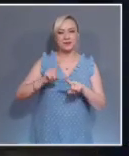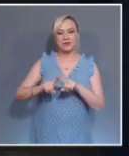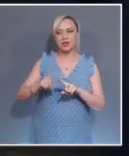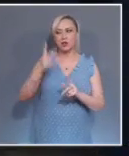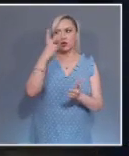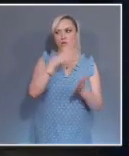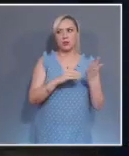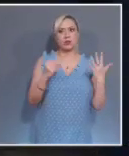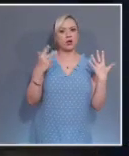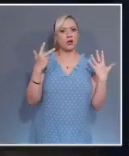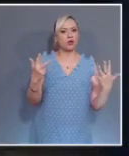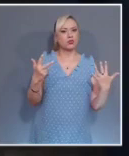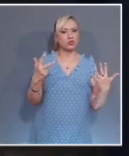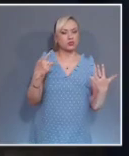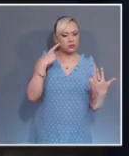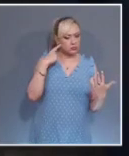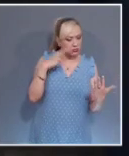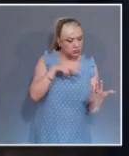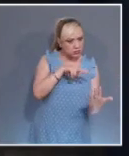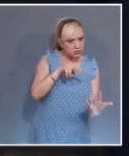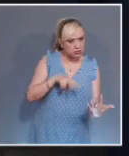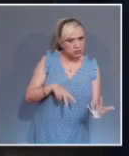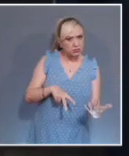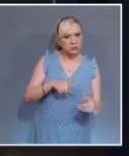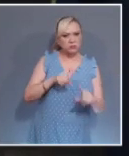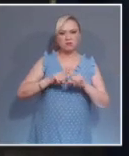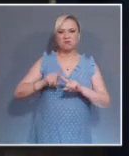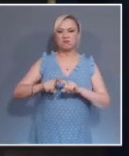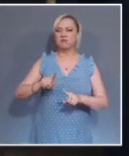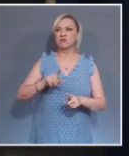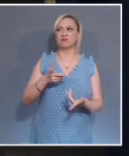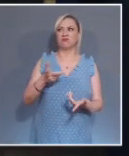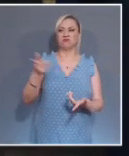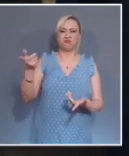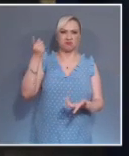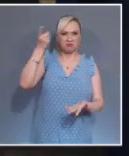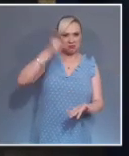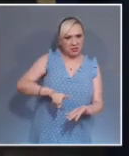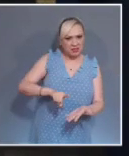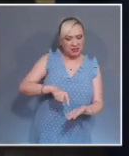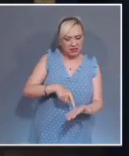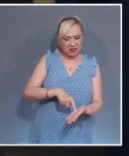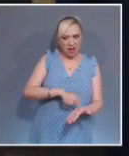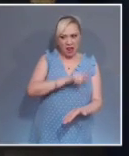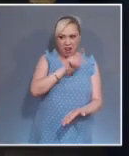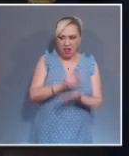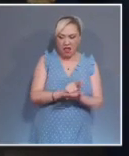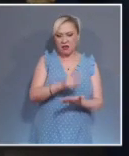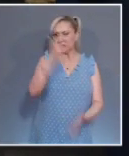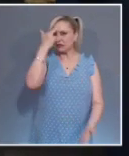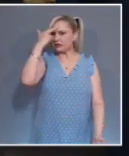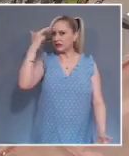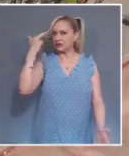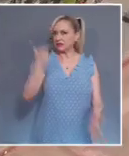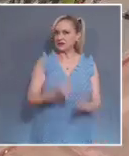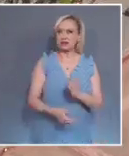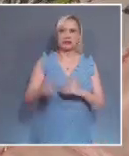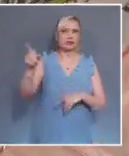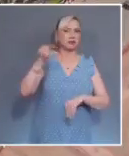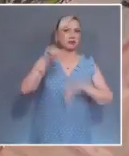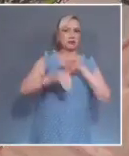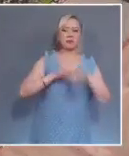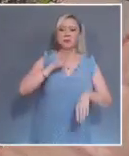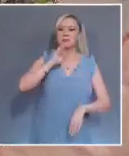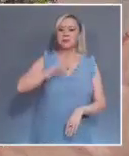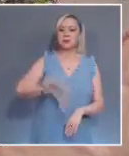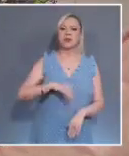invalidar diversos decretos que reforman leyes, esto por violaciones al proceso legislativo. La Suprema